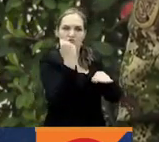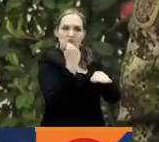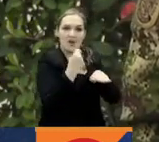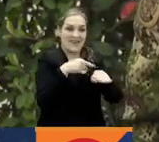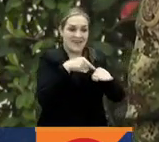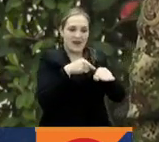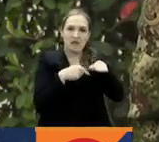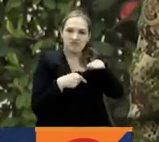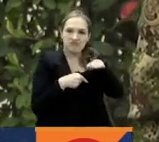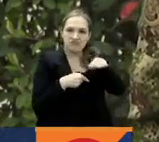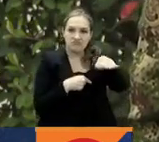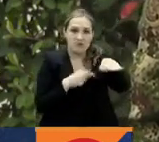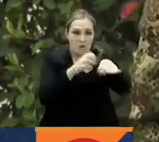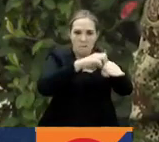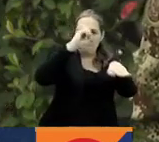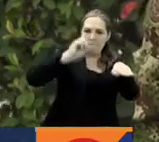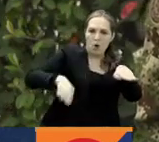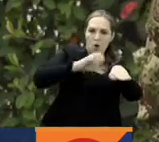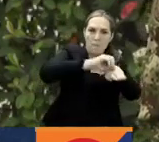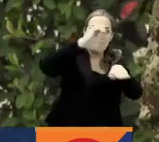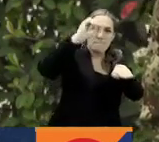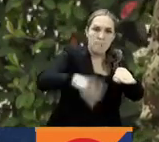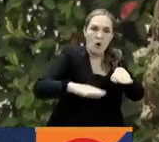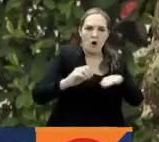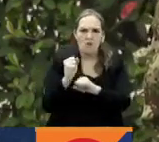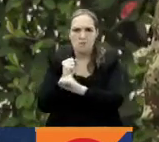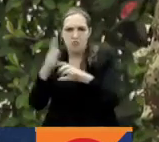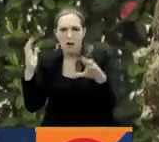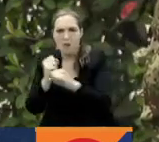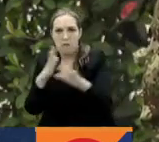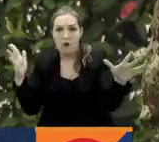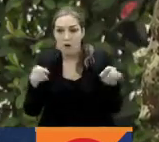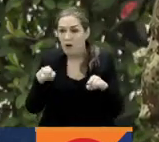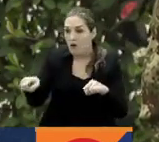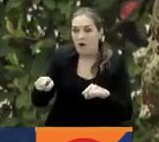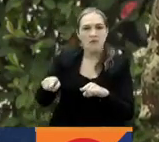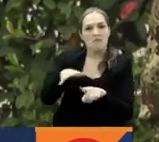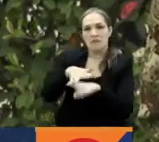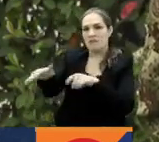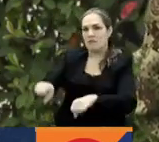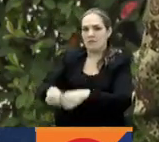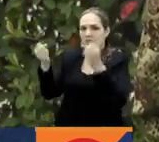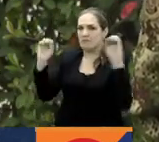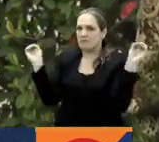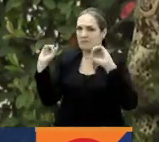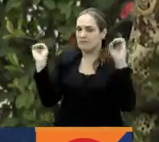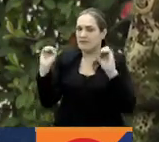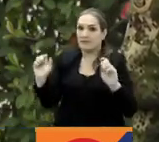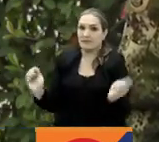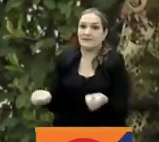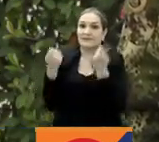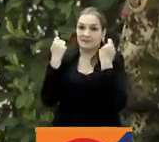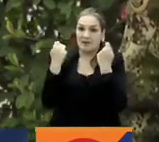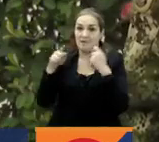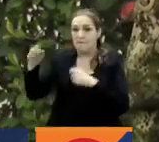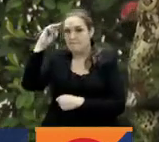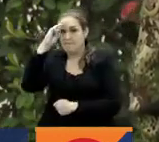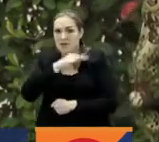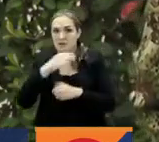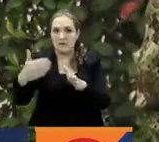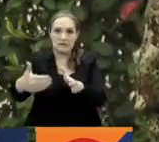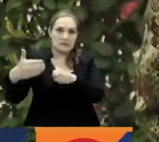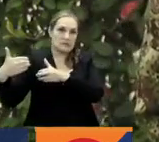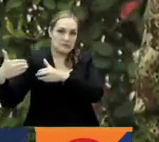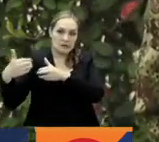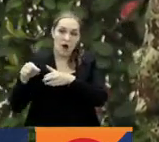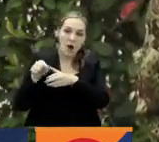donde pretendían lanzar los tatucos, ella explotó y no tuvo afectaciones durante la instalación militar. De hecho, en el mismo